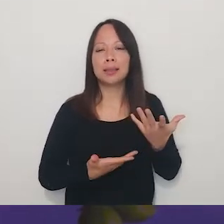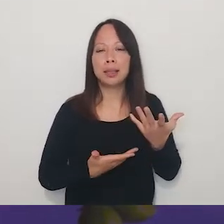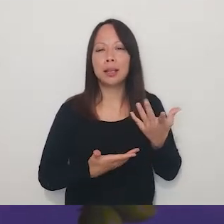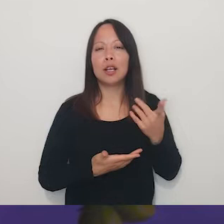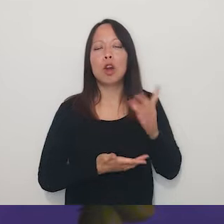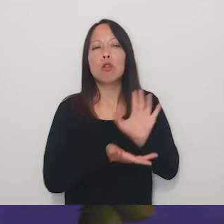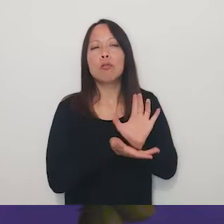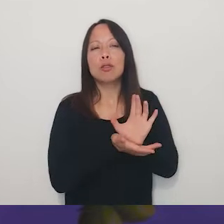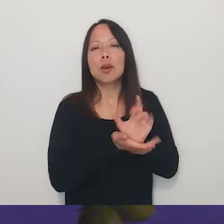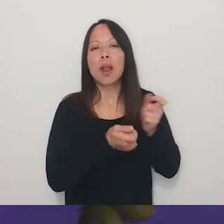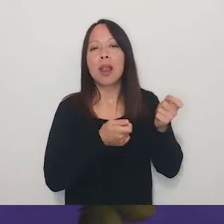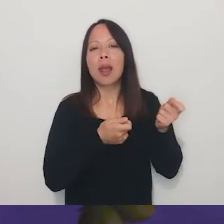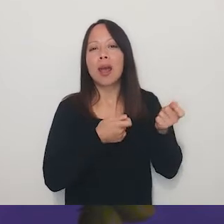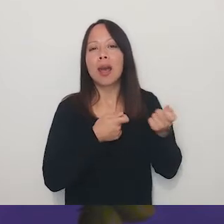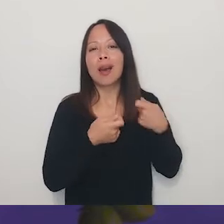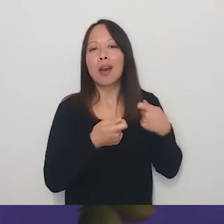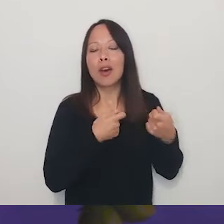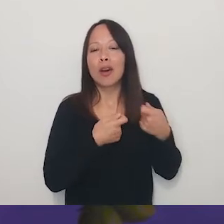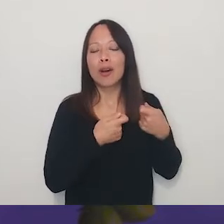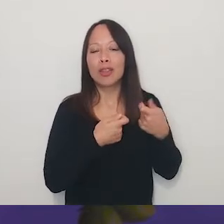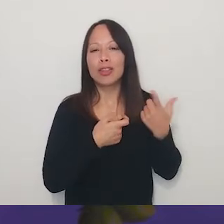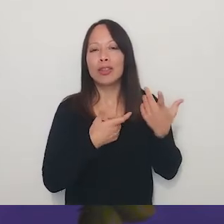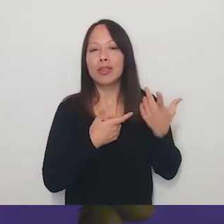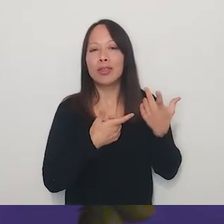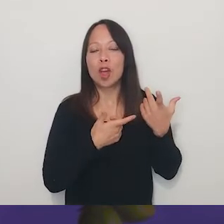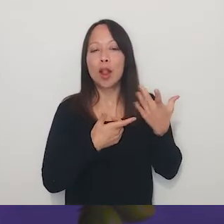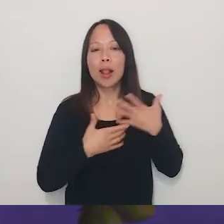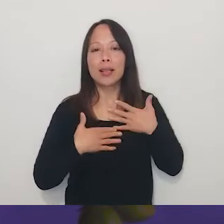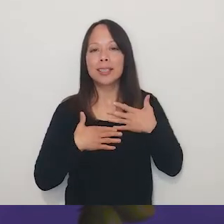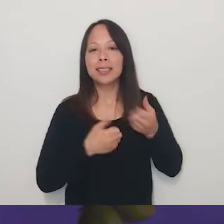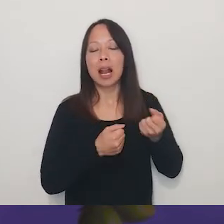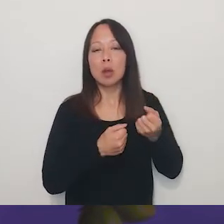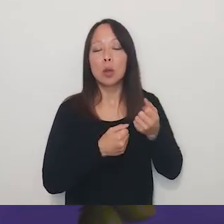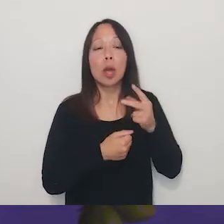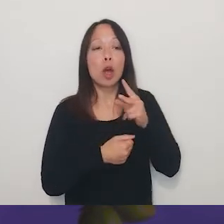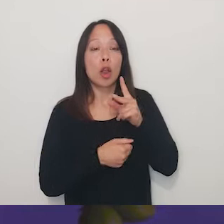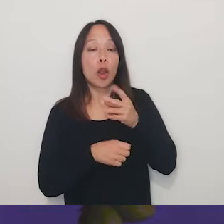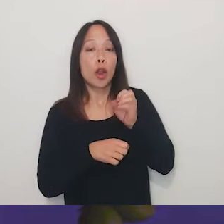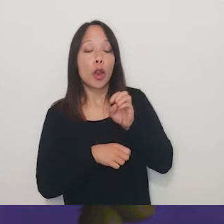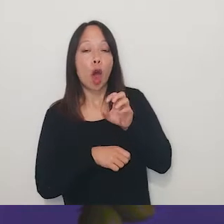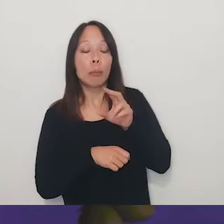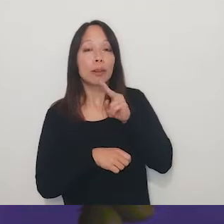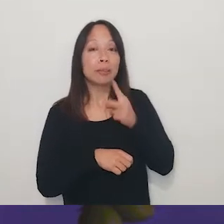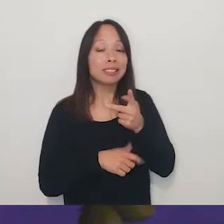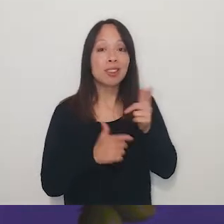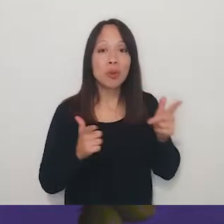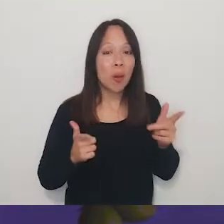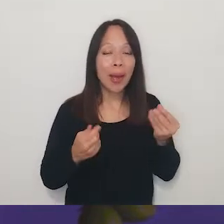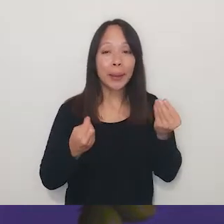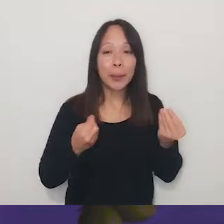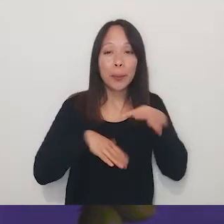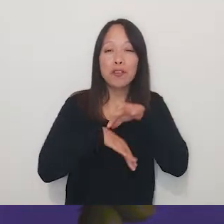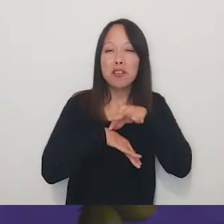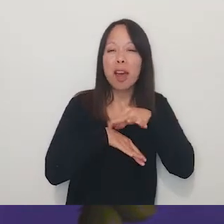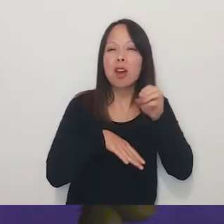sentirse con más en control de su vida, ¿no? Tener algo de salud que uno no le tiene un nombre y apellido y no sabe qué es lo que no está haciendo,